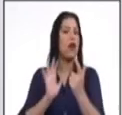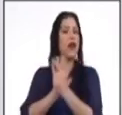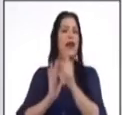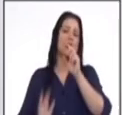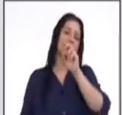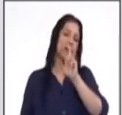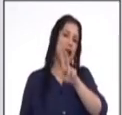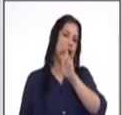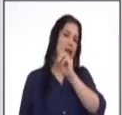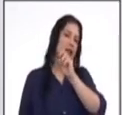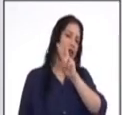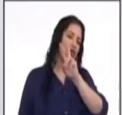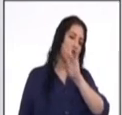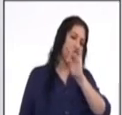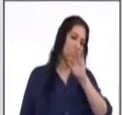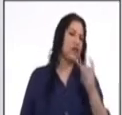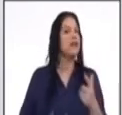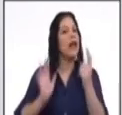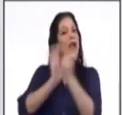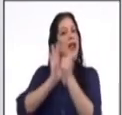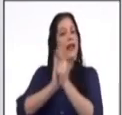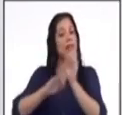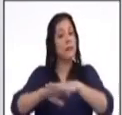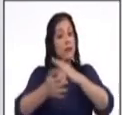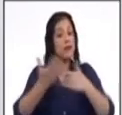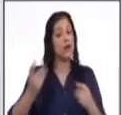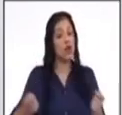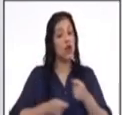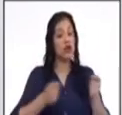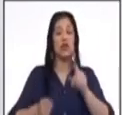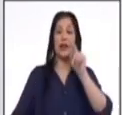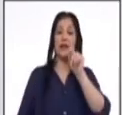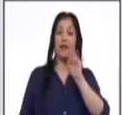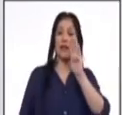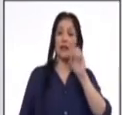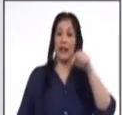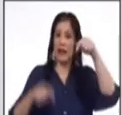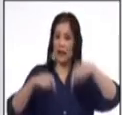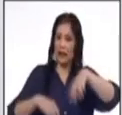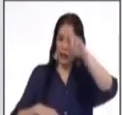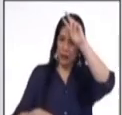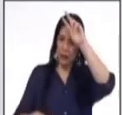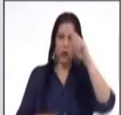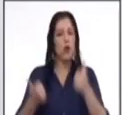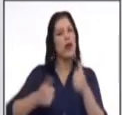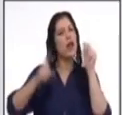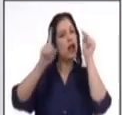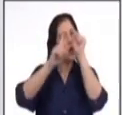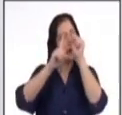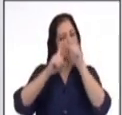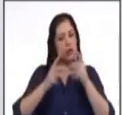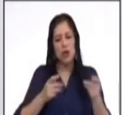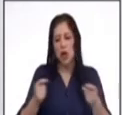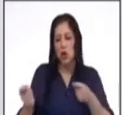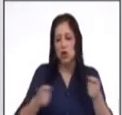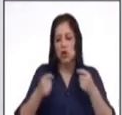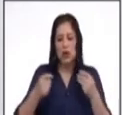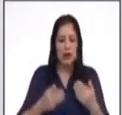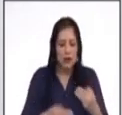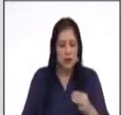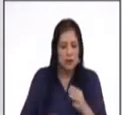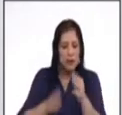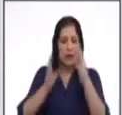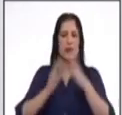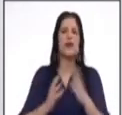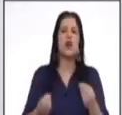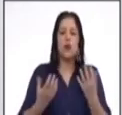3287, Ley de Prevención y Control de la Tuberculosis en el Perú, con el objeto de regular los mecanismos